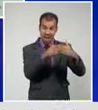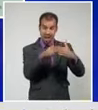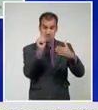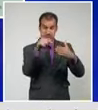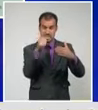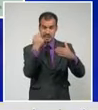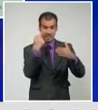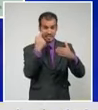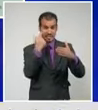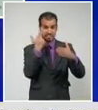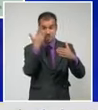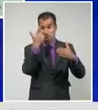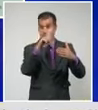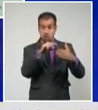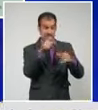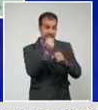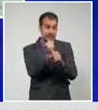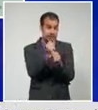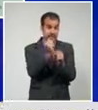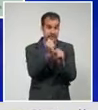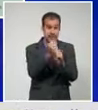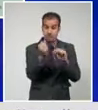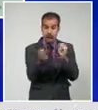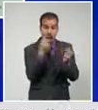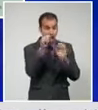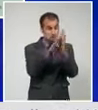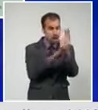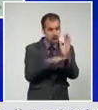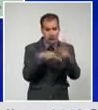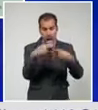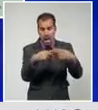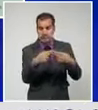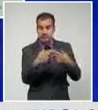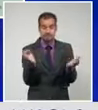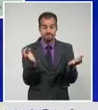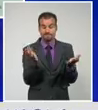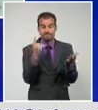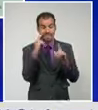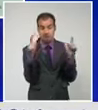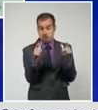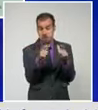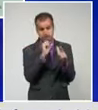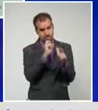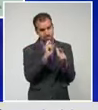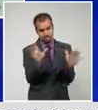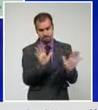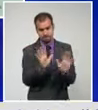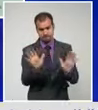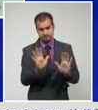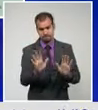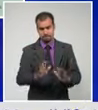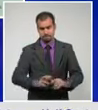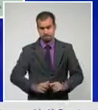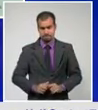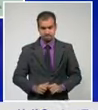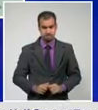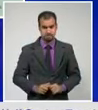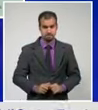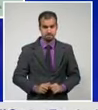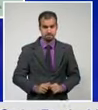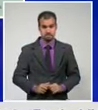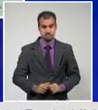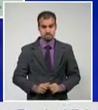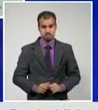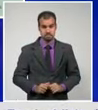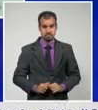pesar de todas las acciones que se van realizando, todavía no tiene un resultado de una reducción importante.